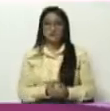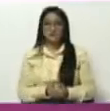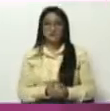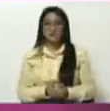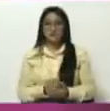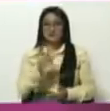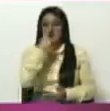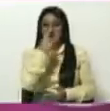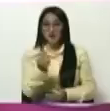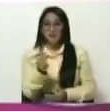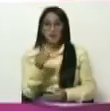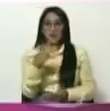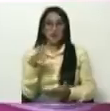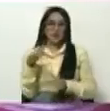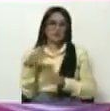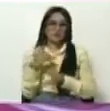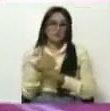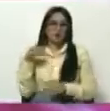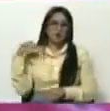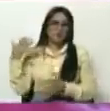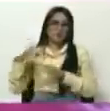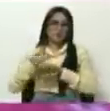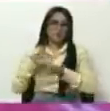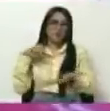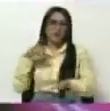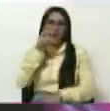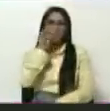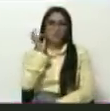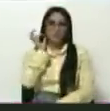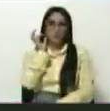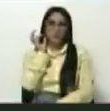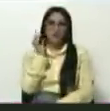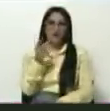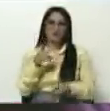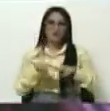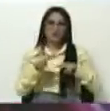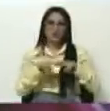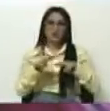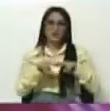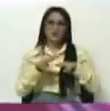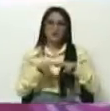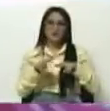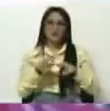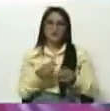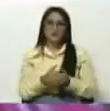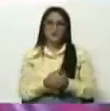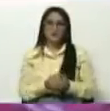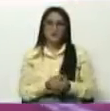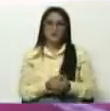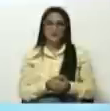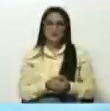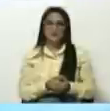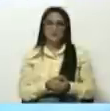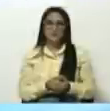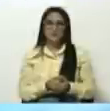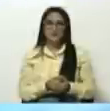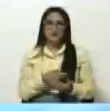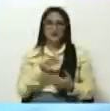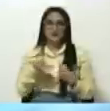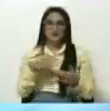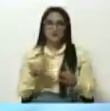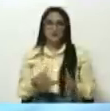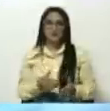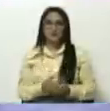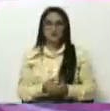Ezequiel Zamora, como miles y miles de hombres y mujeres que fueron niños y vieron de niños una revolución en